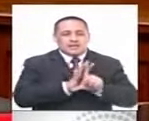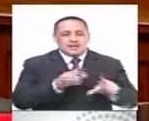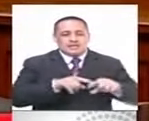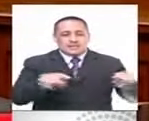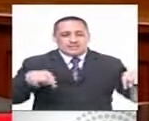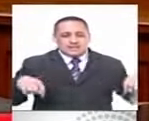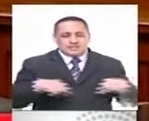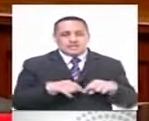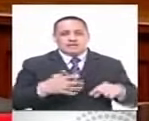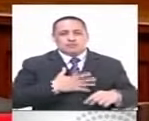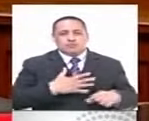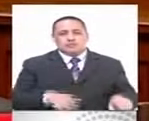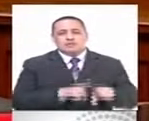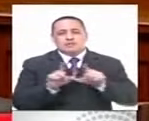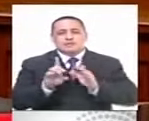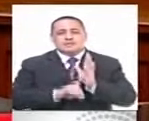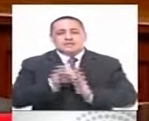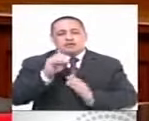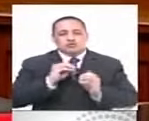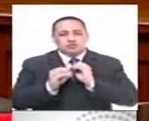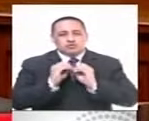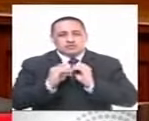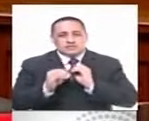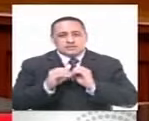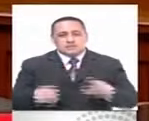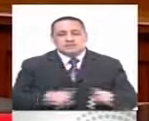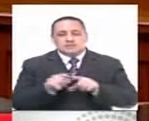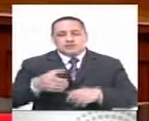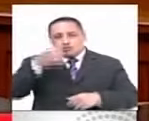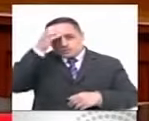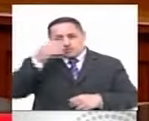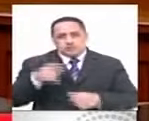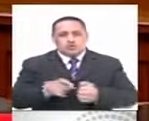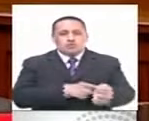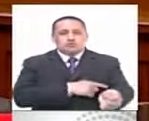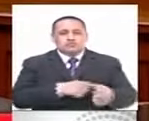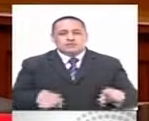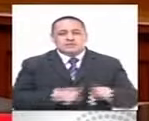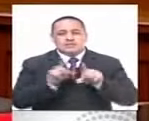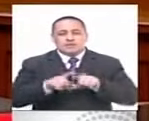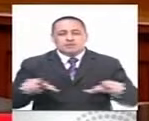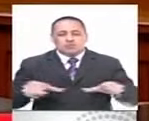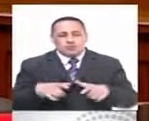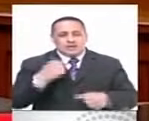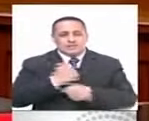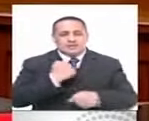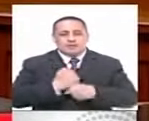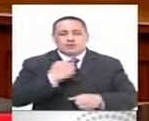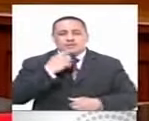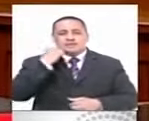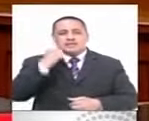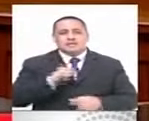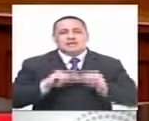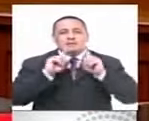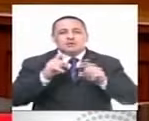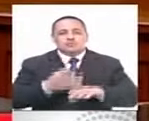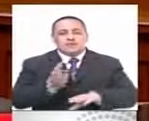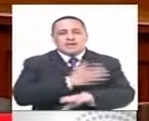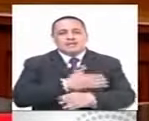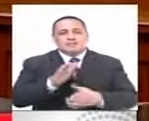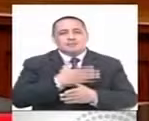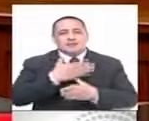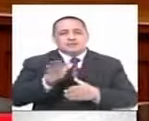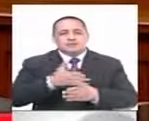y territorio, desarrollo sostenible, conocimientos tradicionales, pleno ejercicio del derecho a la consulta previa y